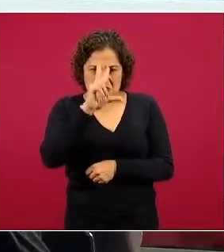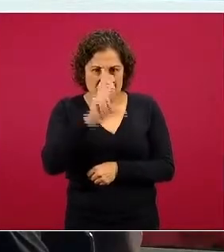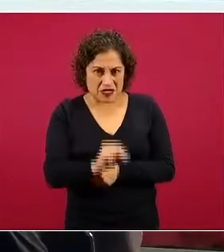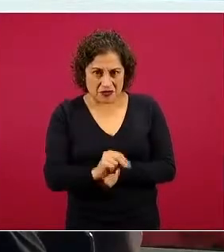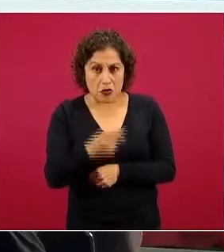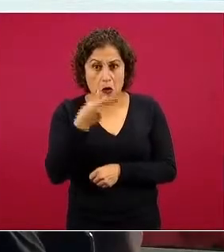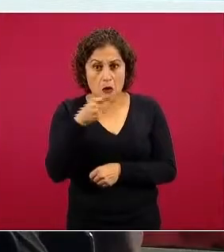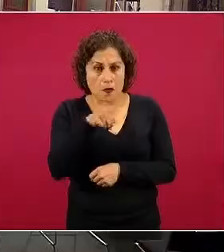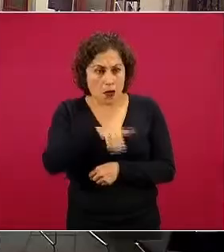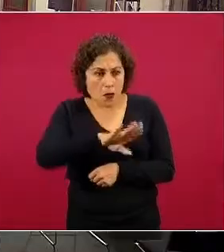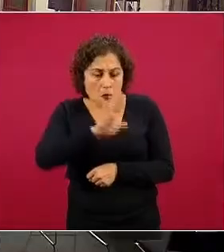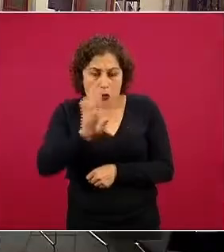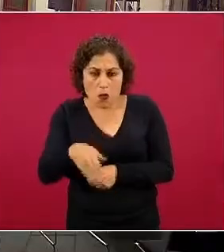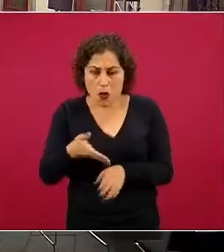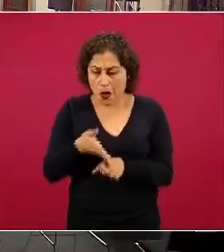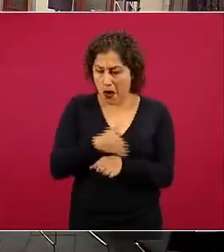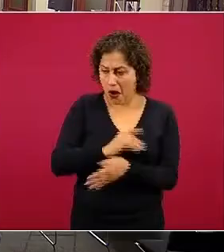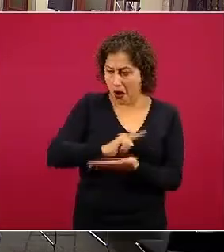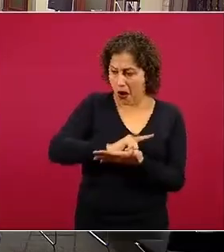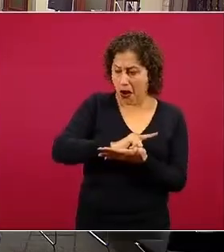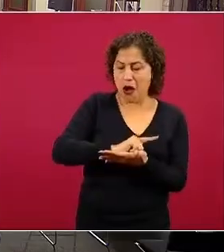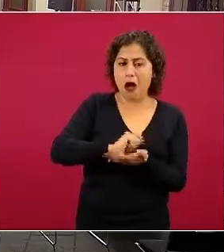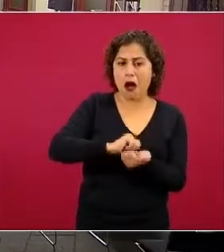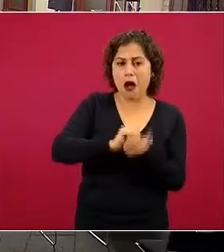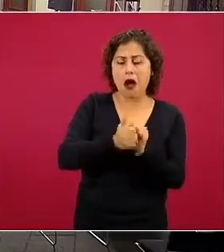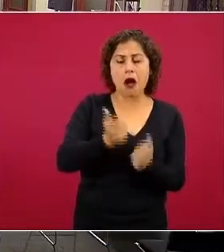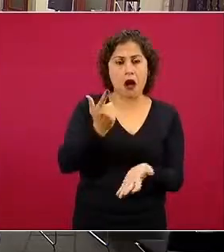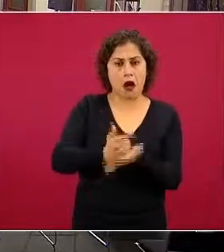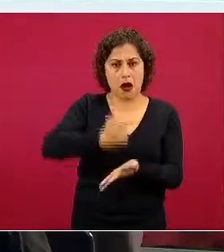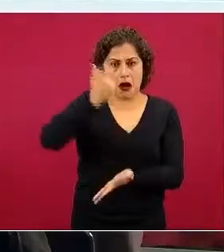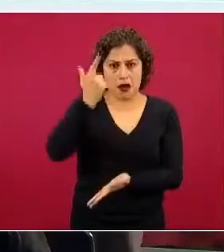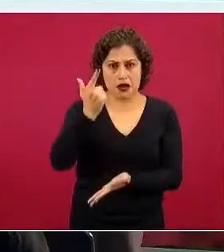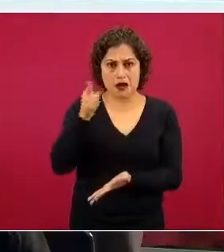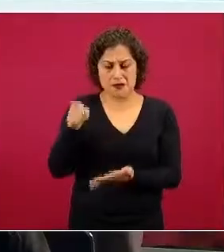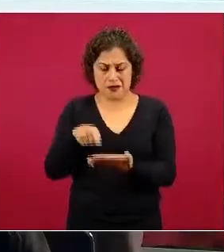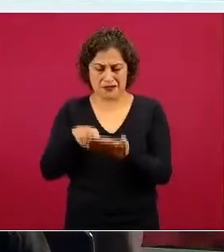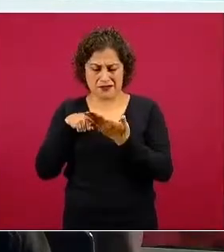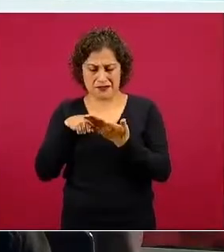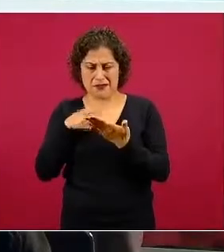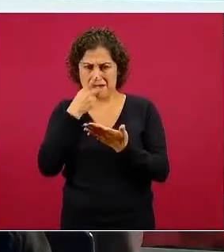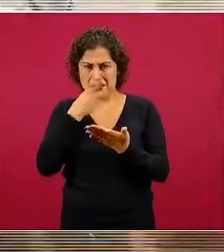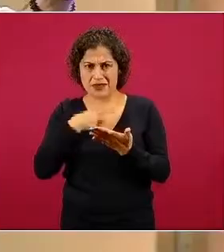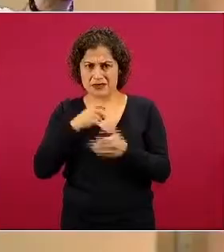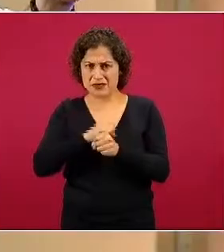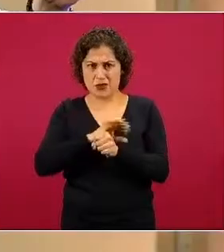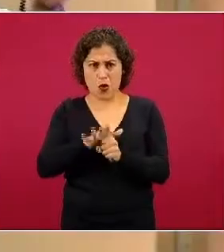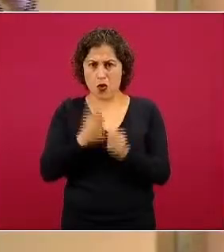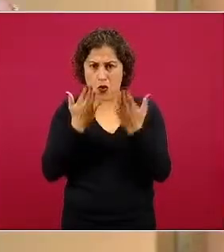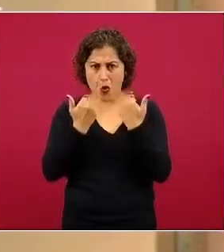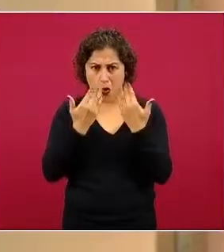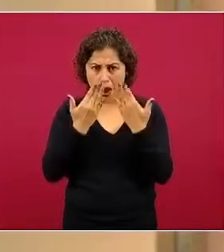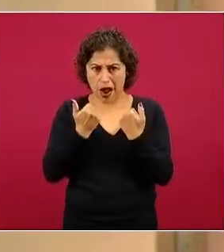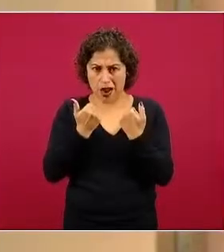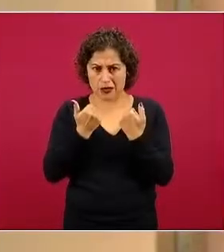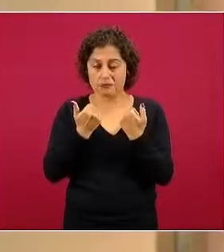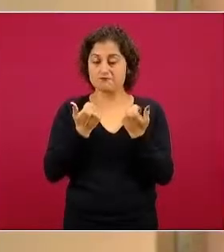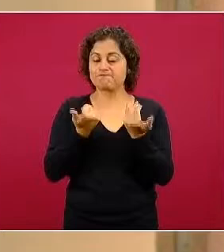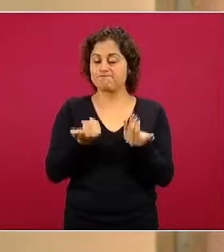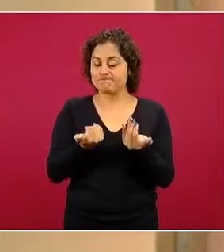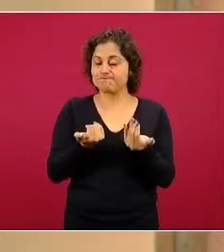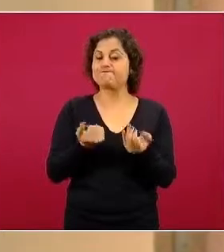la gravedad del cuadro respiratorio, sale negativo a SARS-CoV-2, es porque muy probablemente,